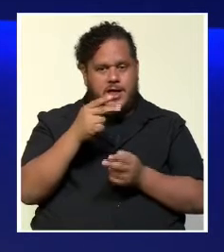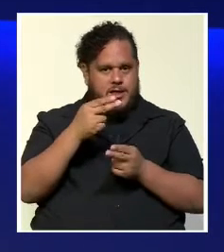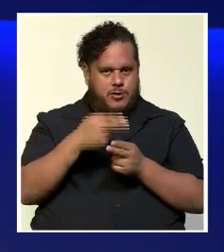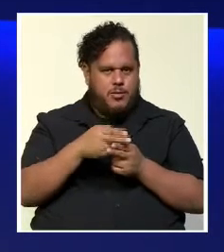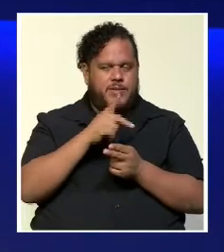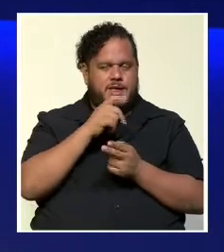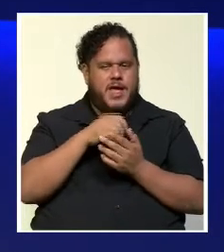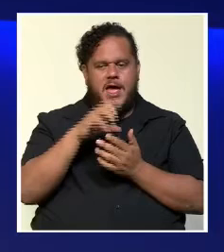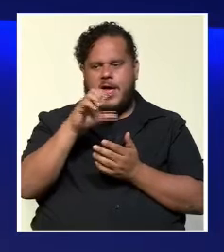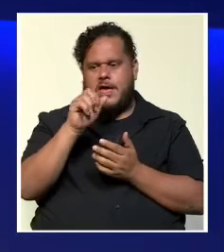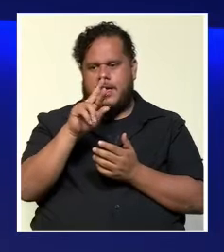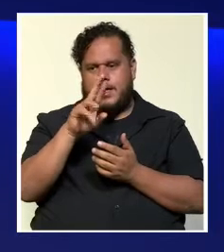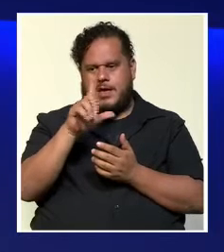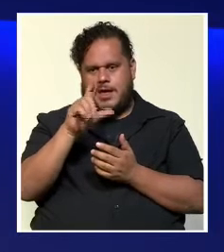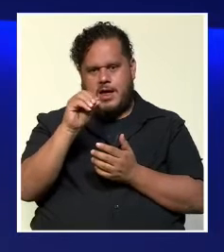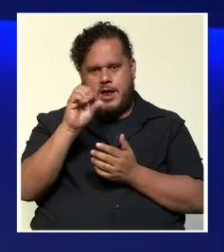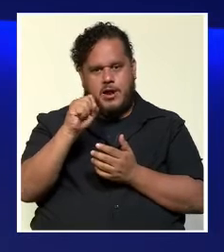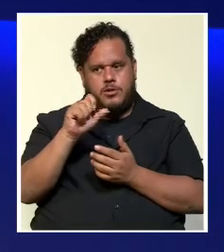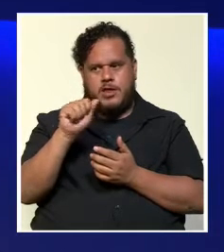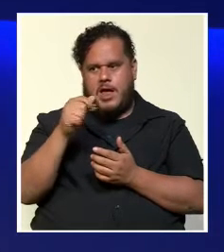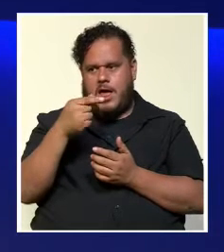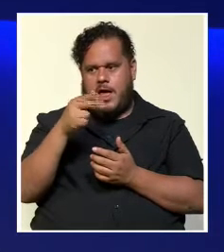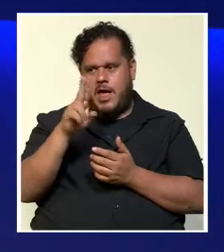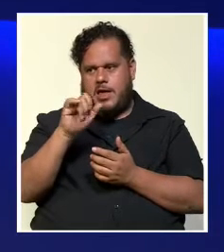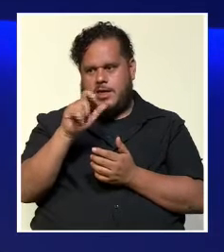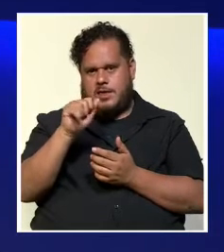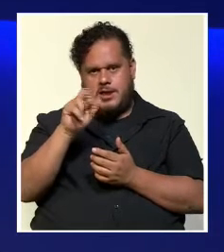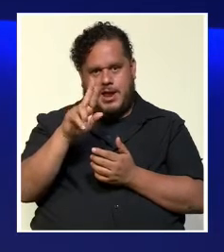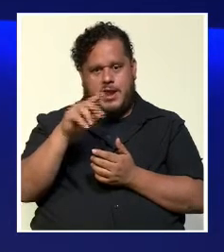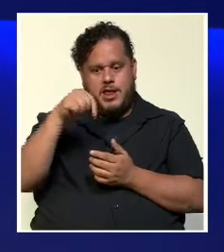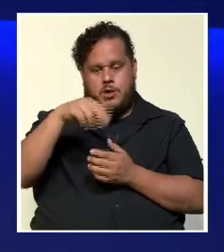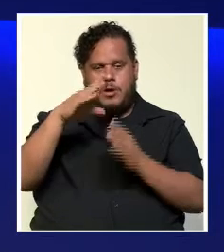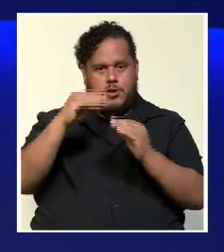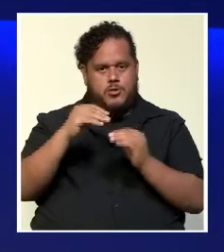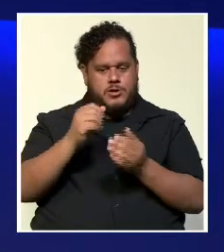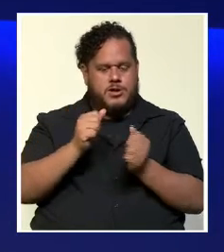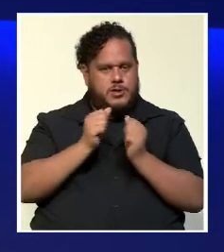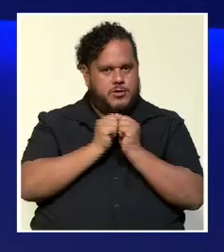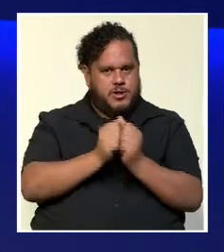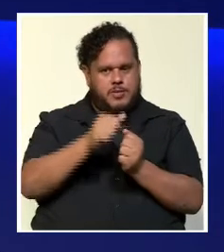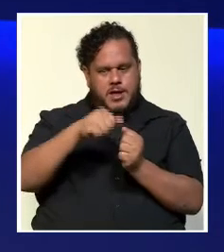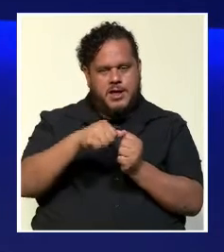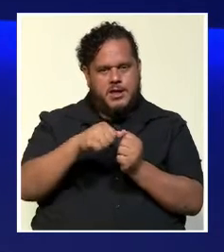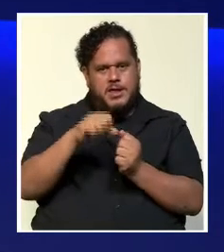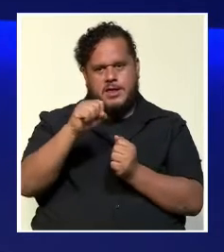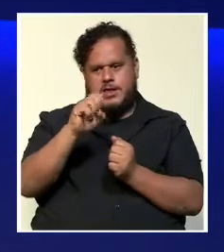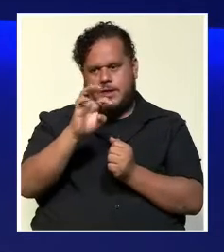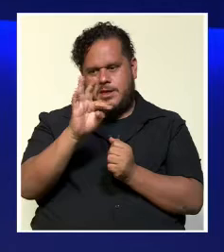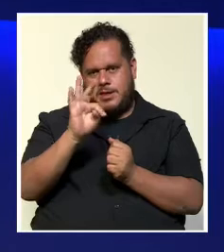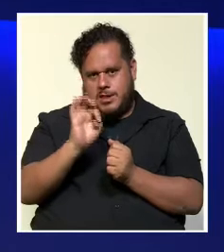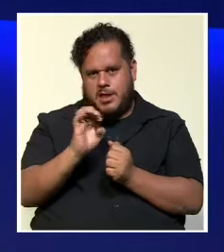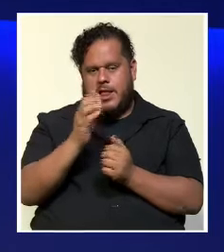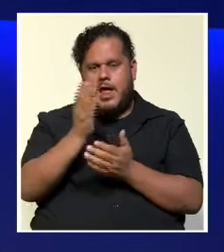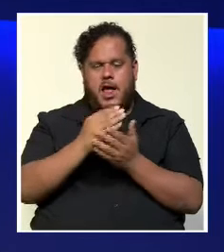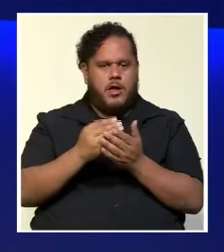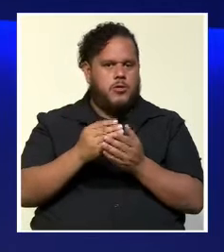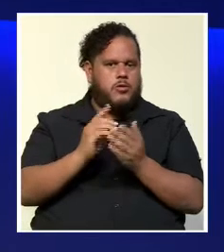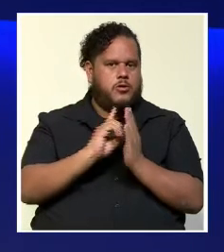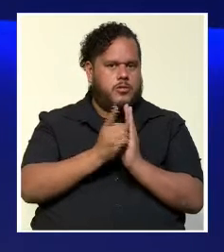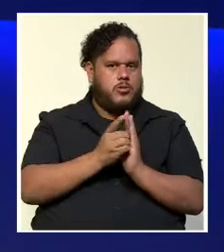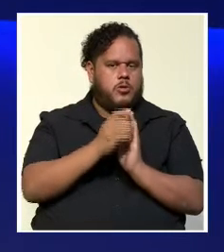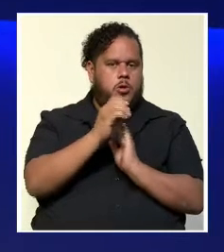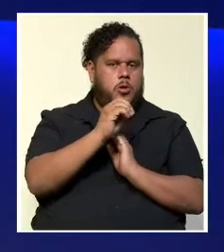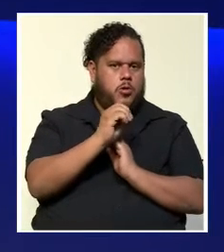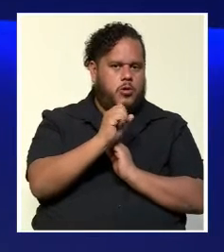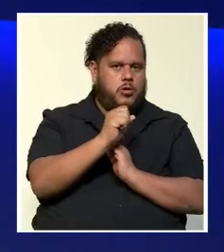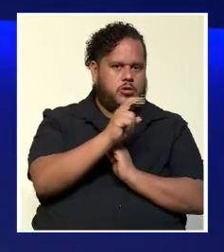Aguilar y esta noche me acompaña aquí en el set, en donde en unos minutos los poetas Osvaldo